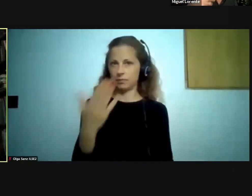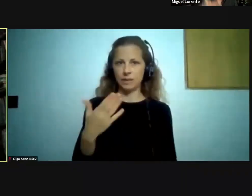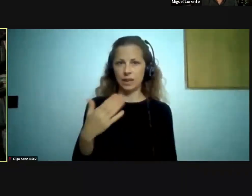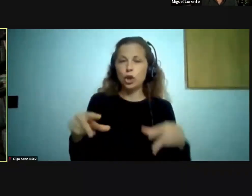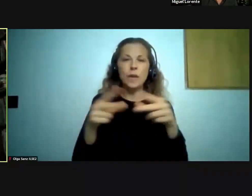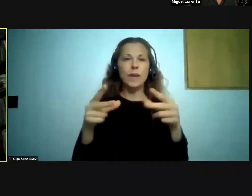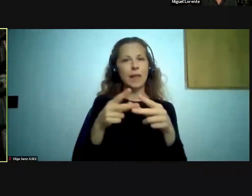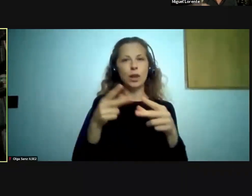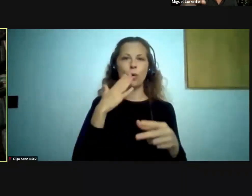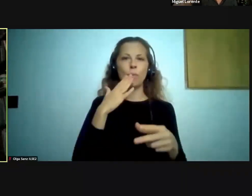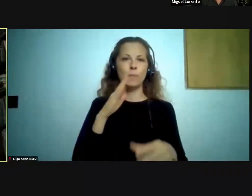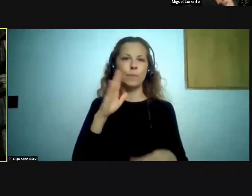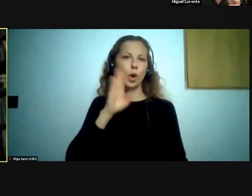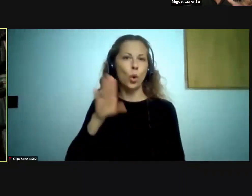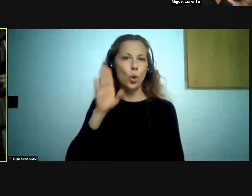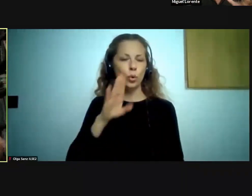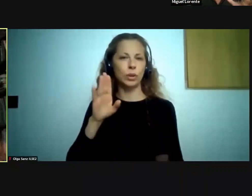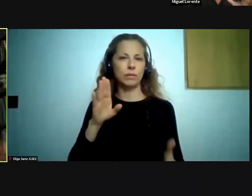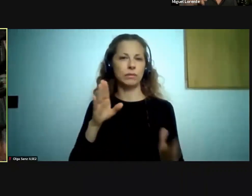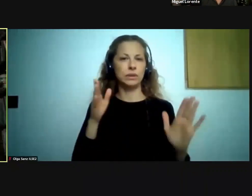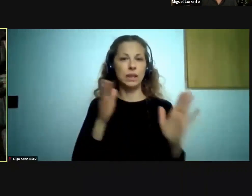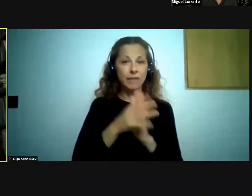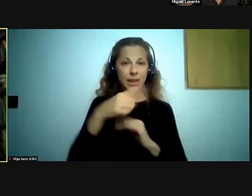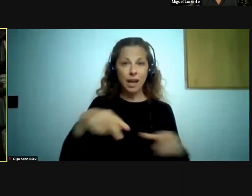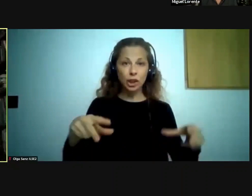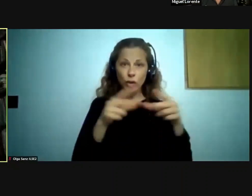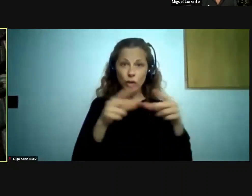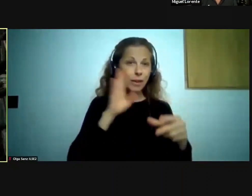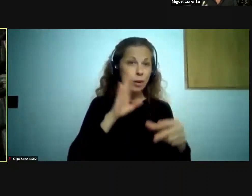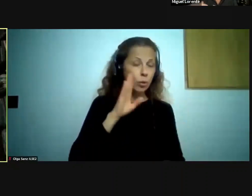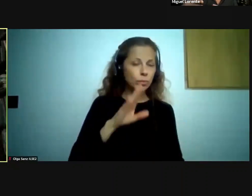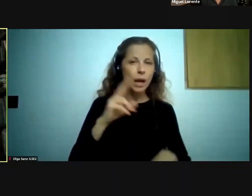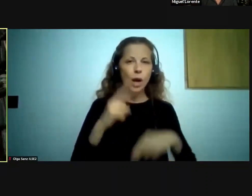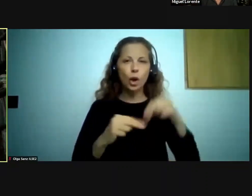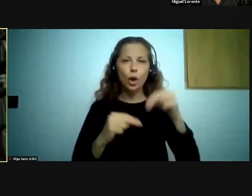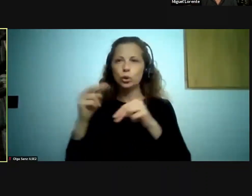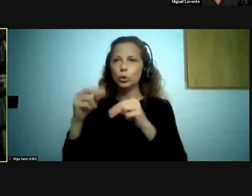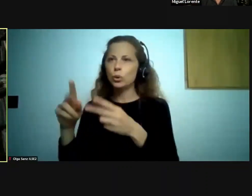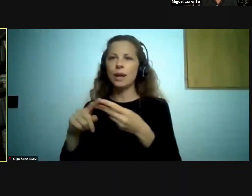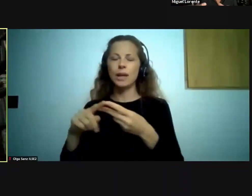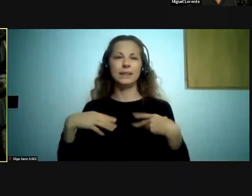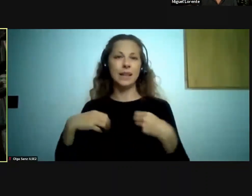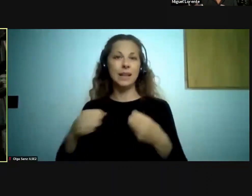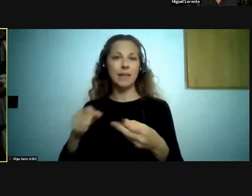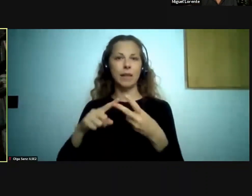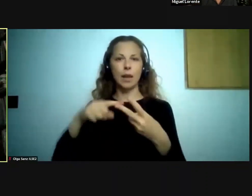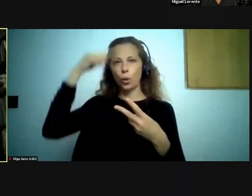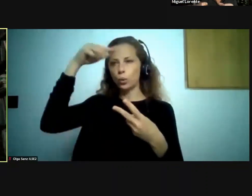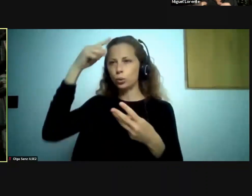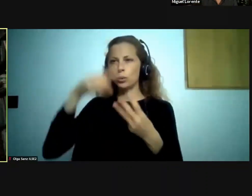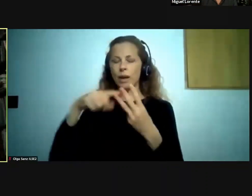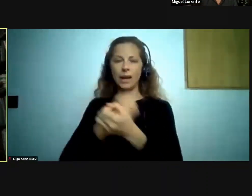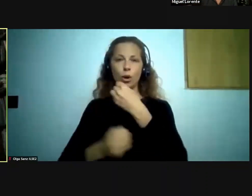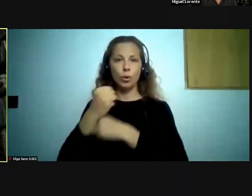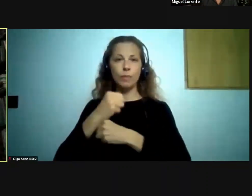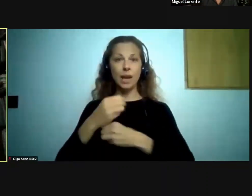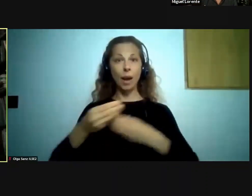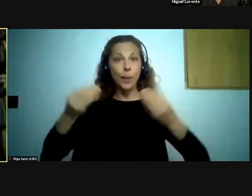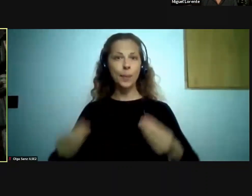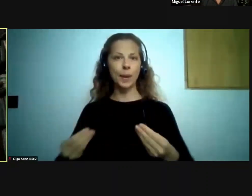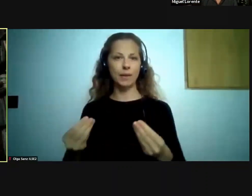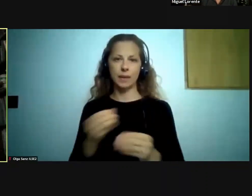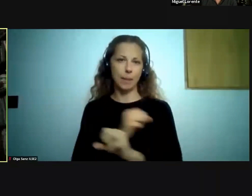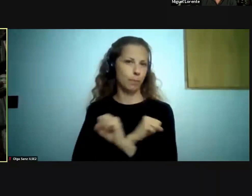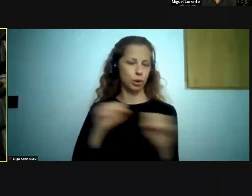nada positivo en ningún aspecto, ni en sanidad, ni en educación, ni en cultura, ni en economía. Porque está construida sobre